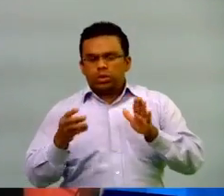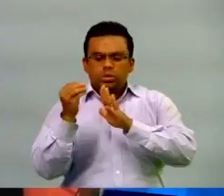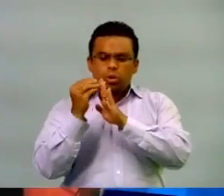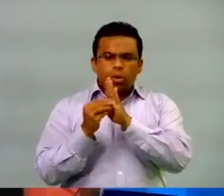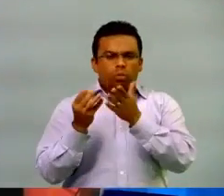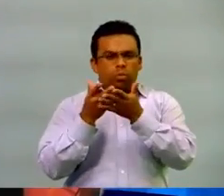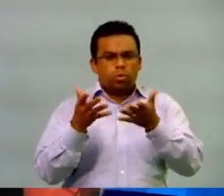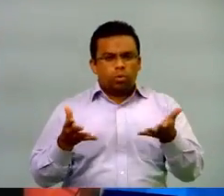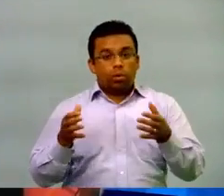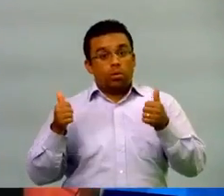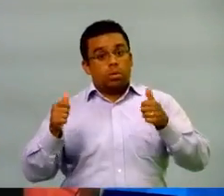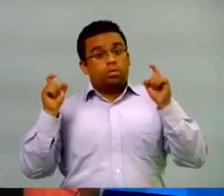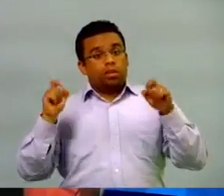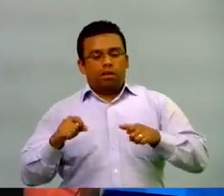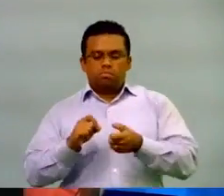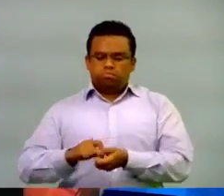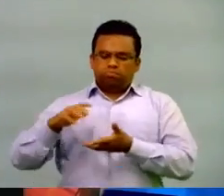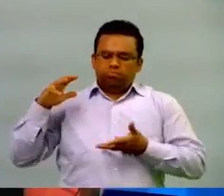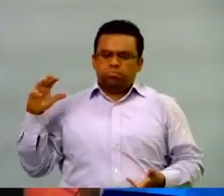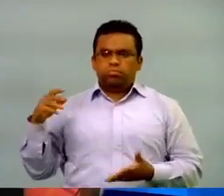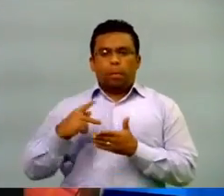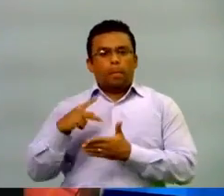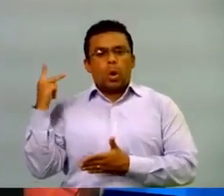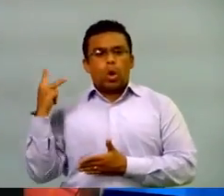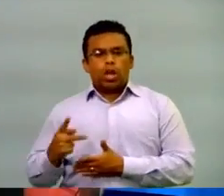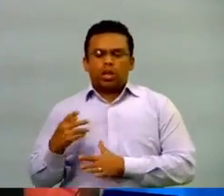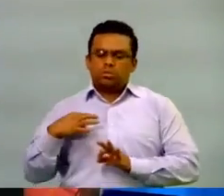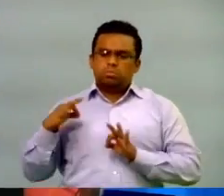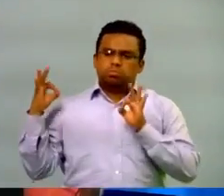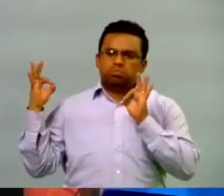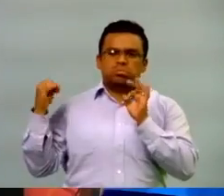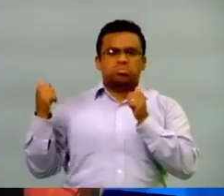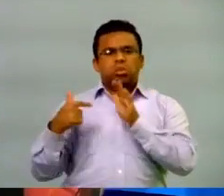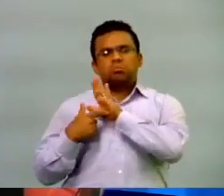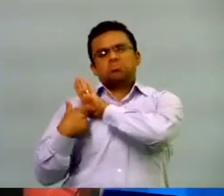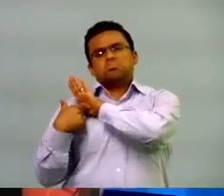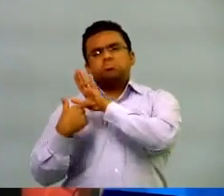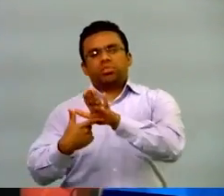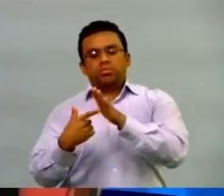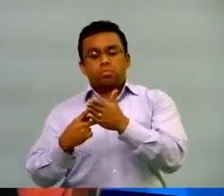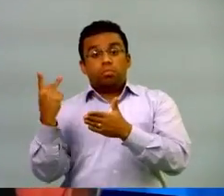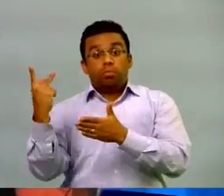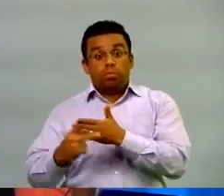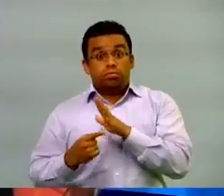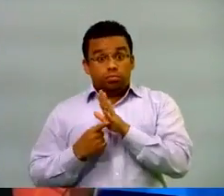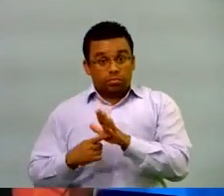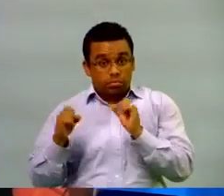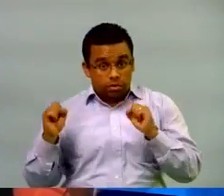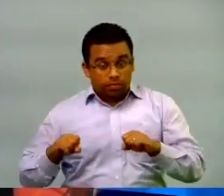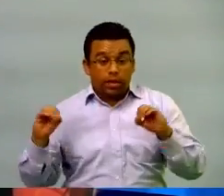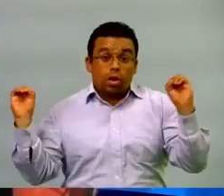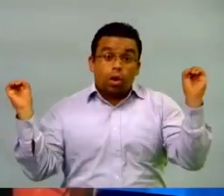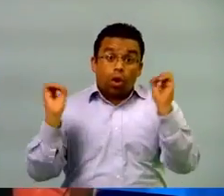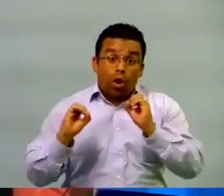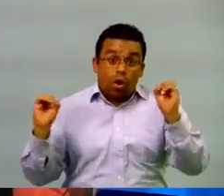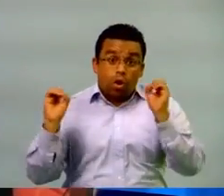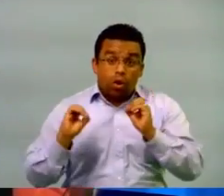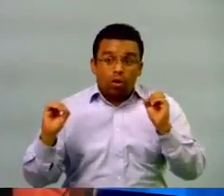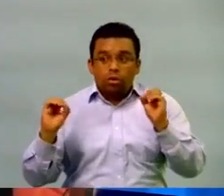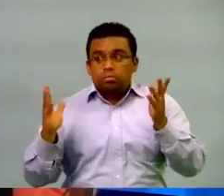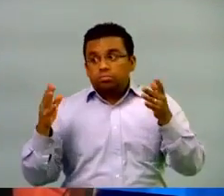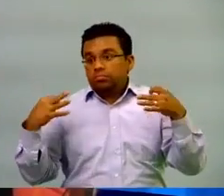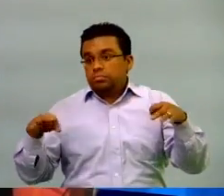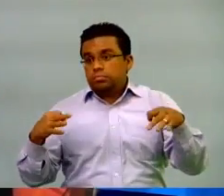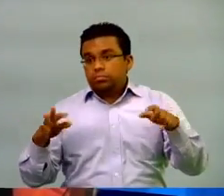tengo que tener un superproyecto para empezar a desarrollar un proyecto o algo tan simple como